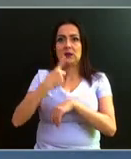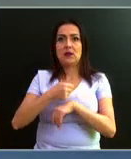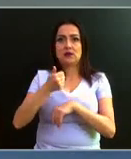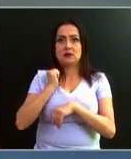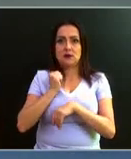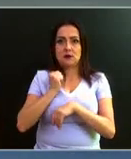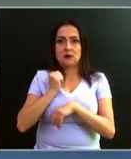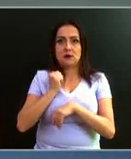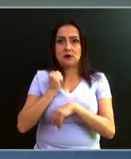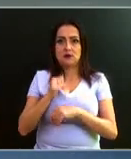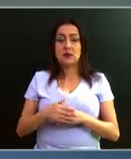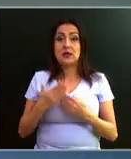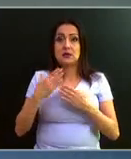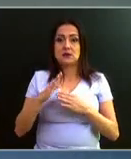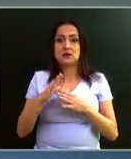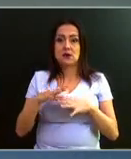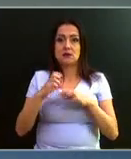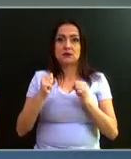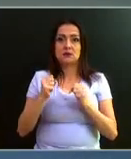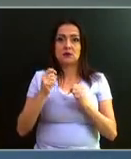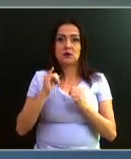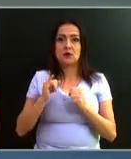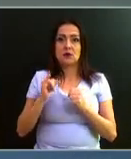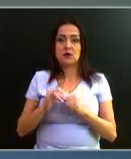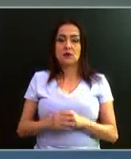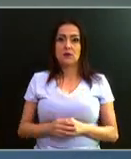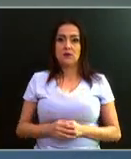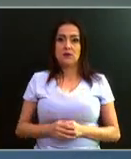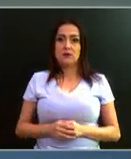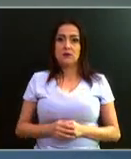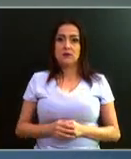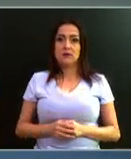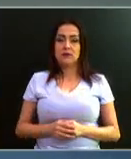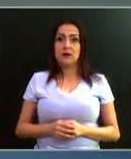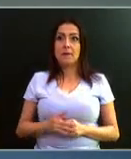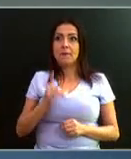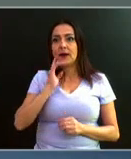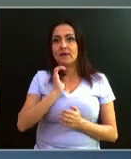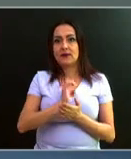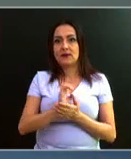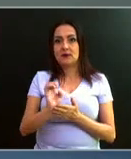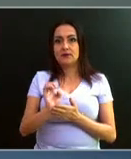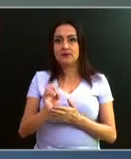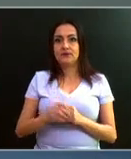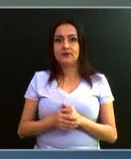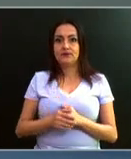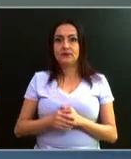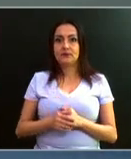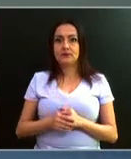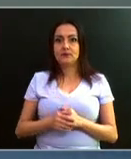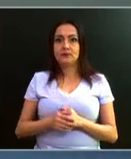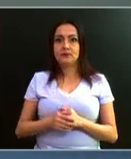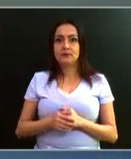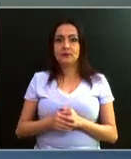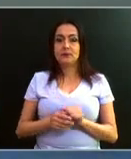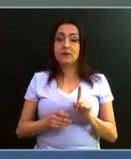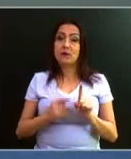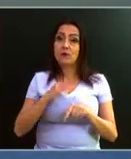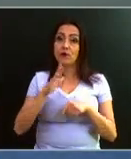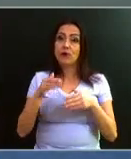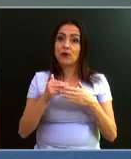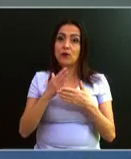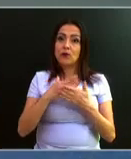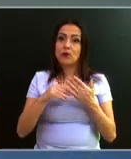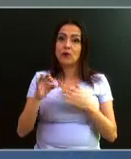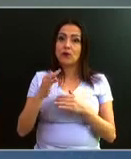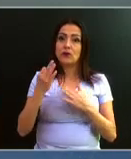y ya se tomaron las acciones, digamos, de contingencia, de detención, pero todo esto de alguna